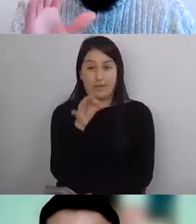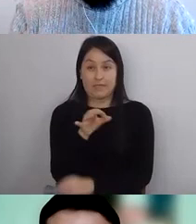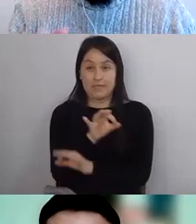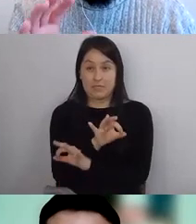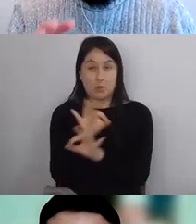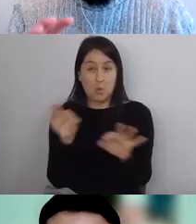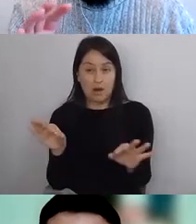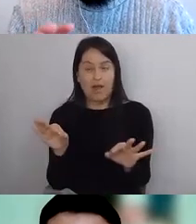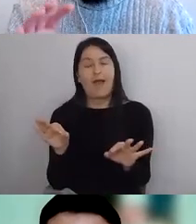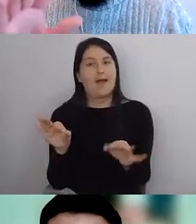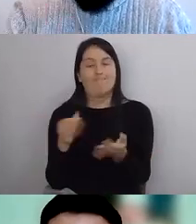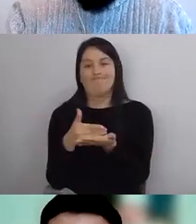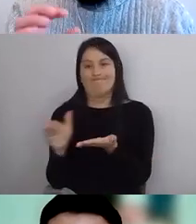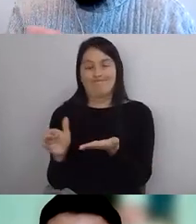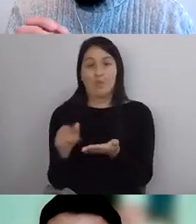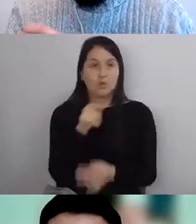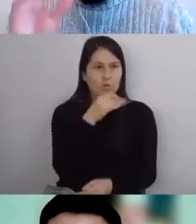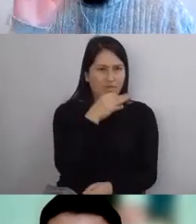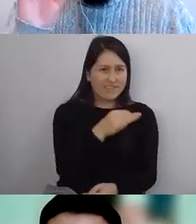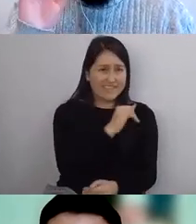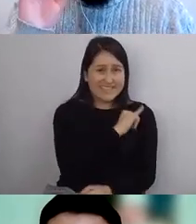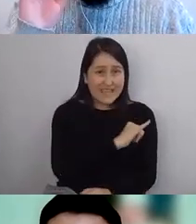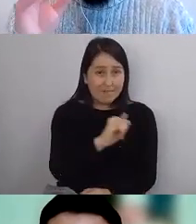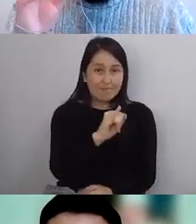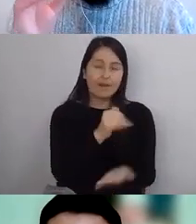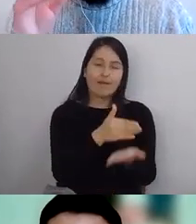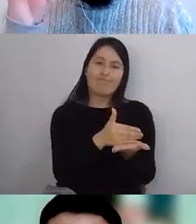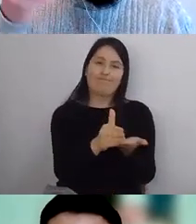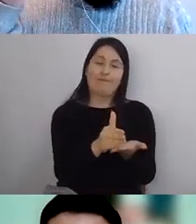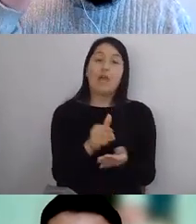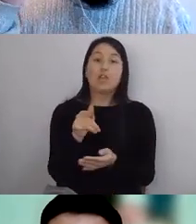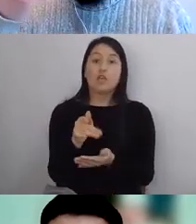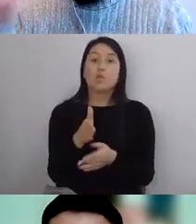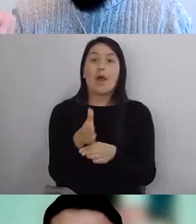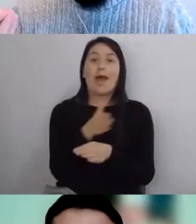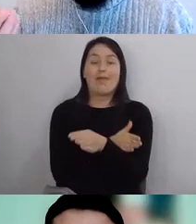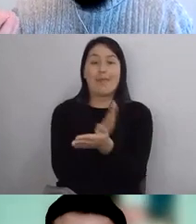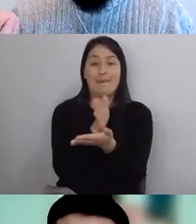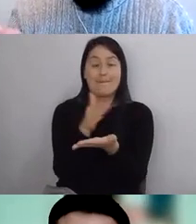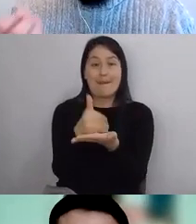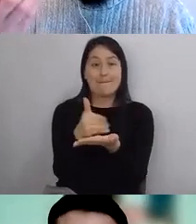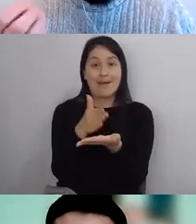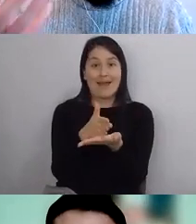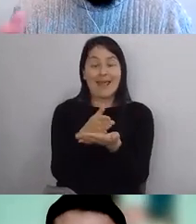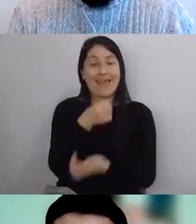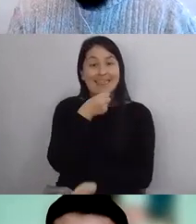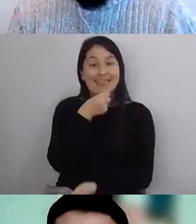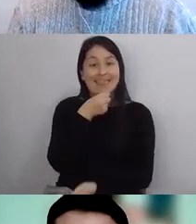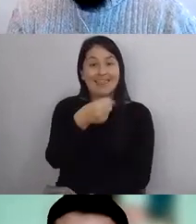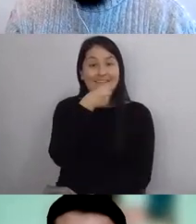es importante que cuando se preparen para la entrevista sean capaces de llevar esto bien consciente, ¿ya? Y no